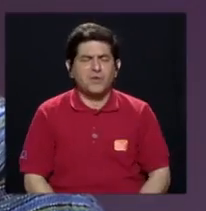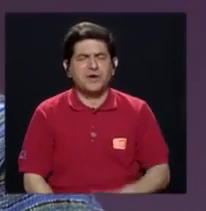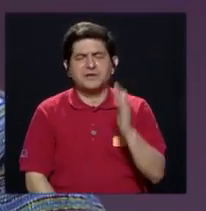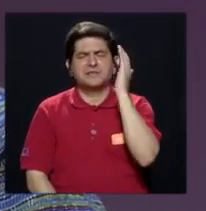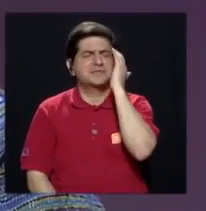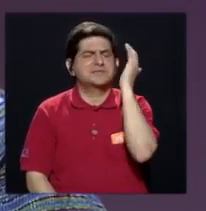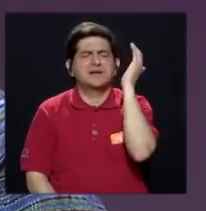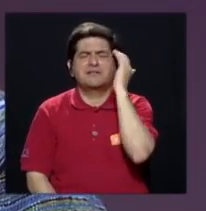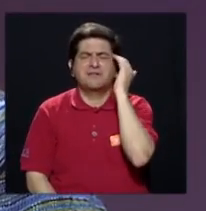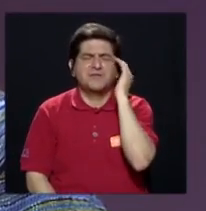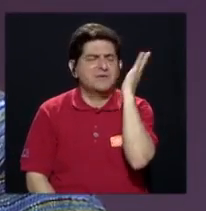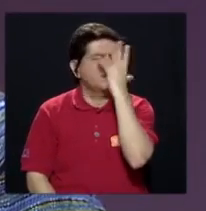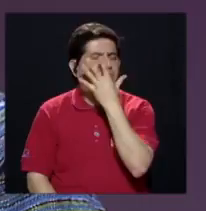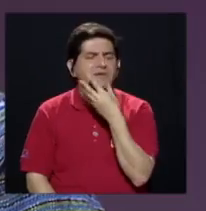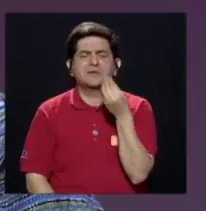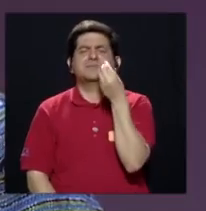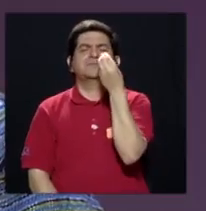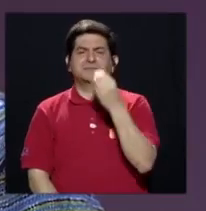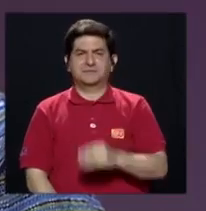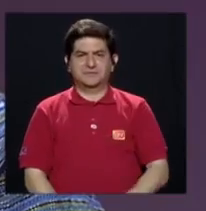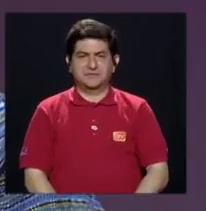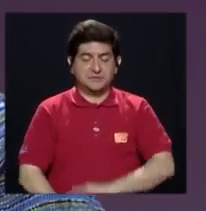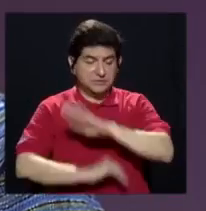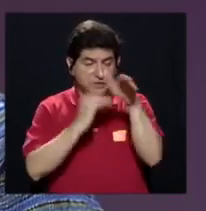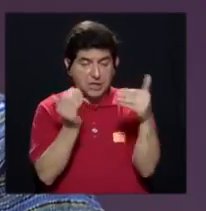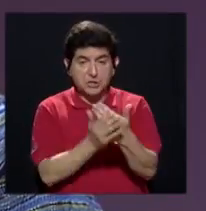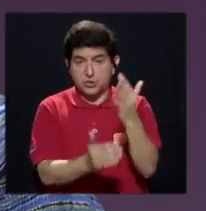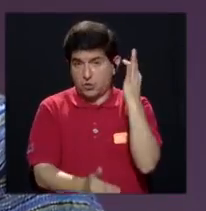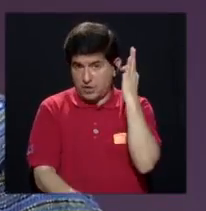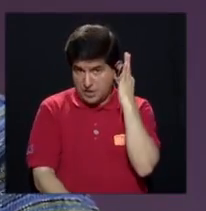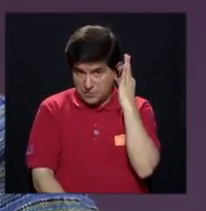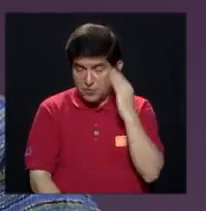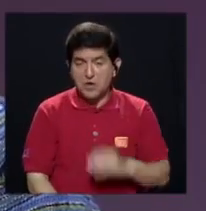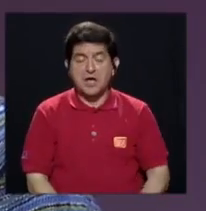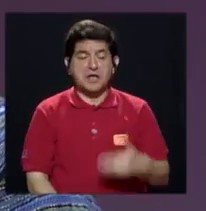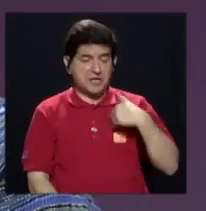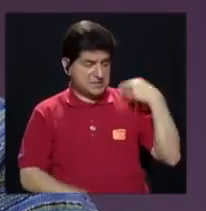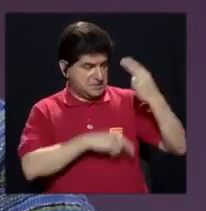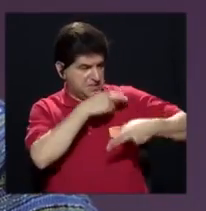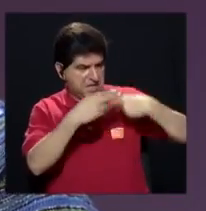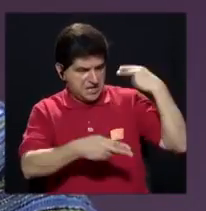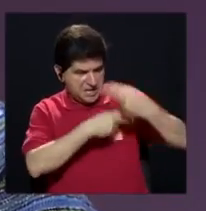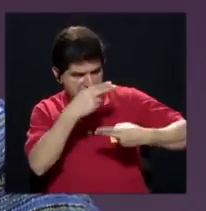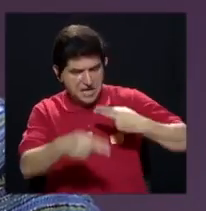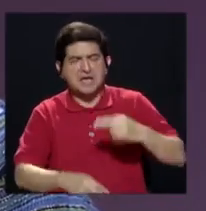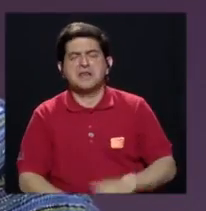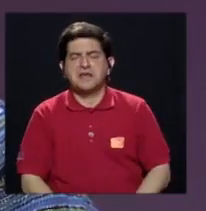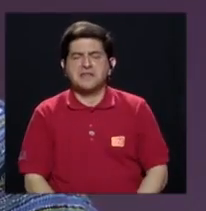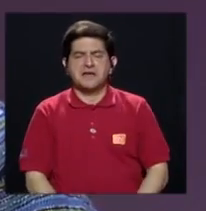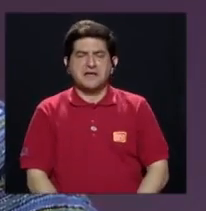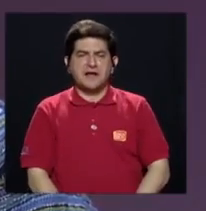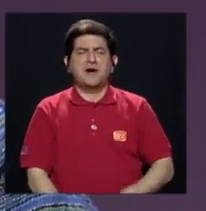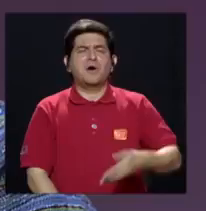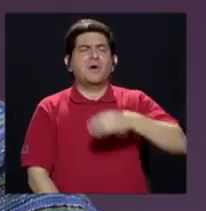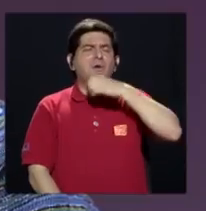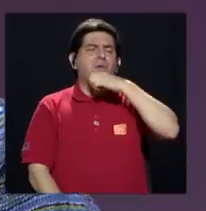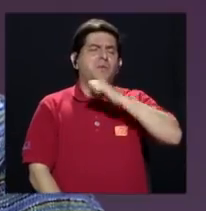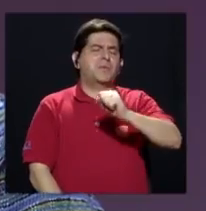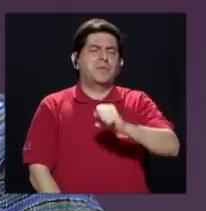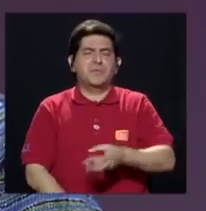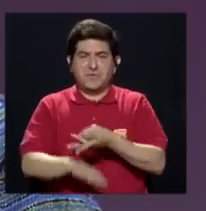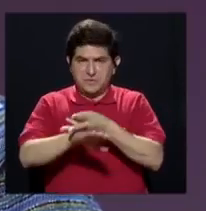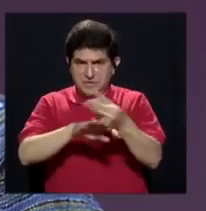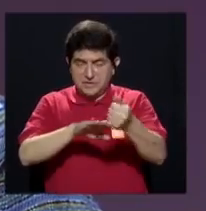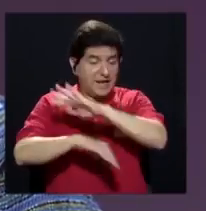hermosas nosotras planteamos que todas las mujeres somos herederas ancestrales de de sanadoras todas